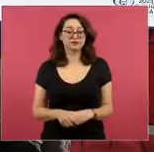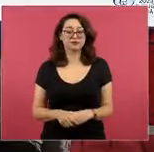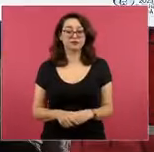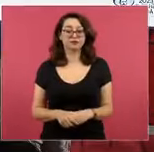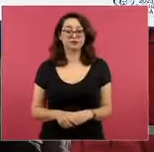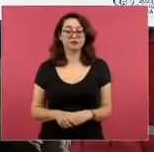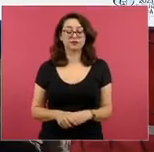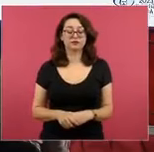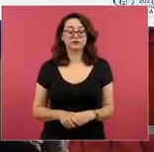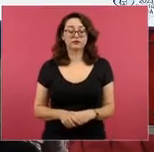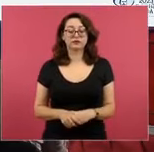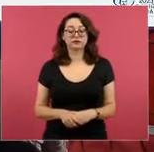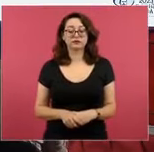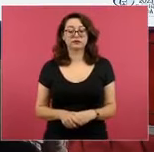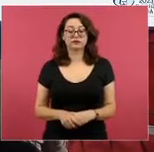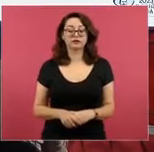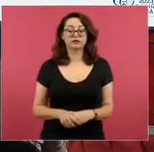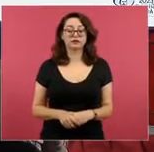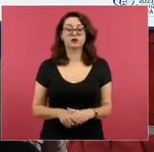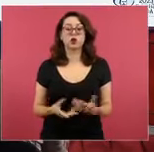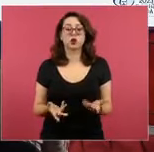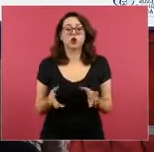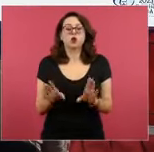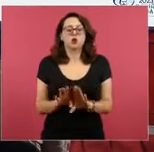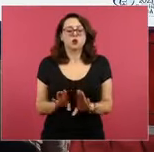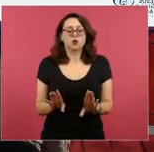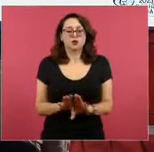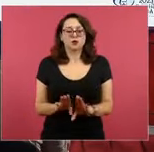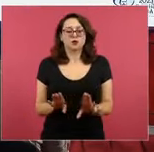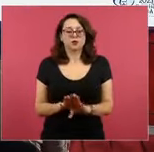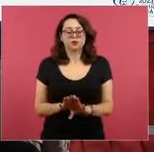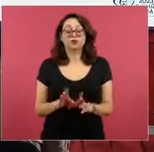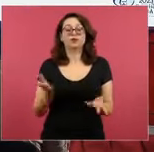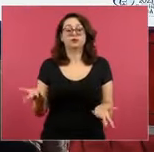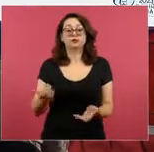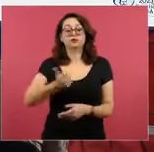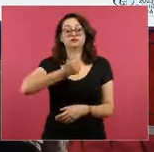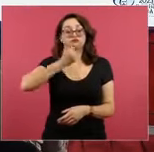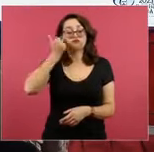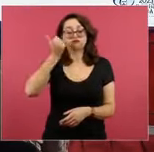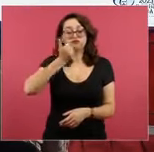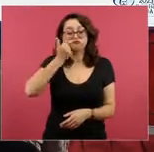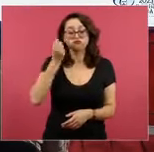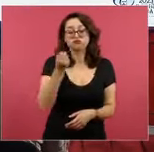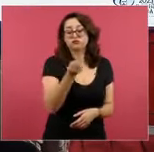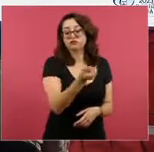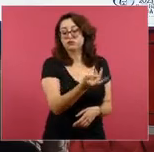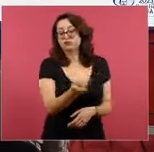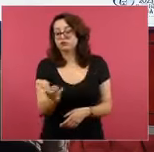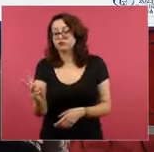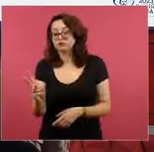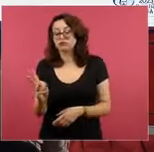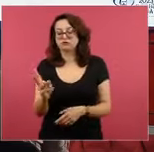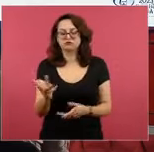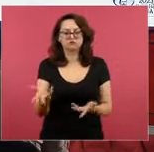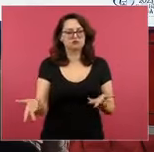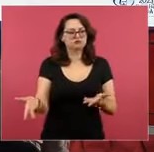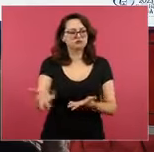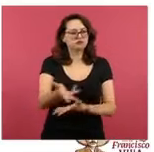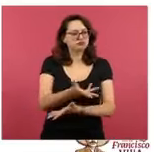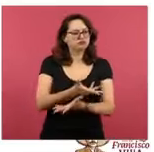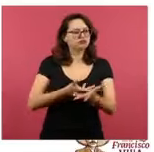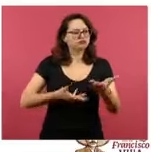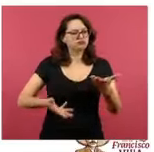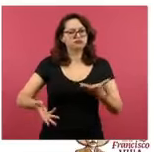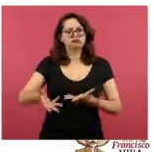esto es: los alumnos y todos aprendemos a través de múltiples interacciones. Interacciones